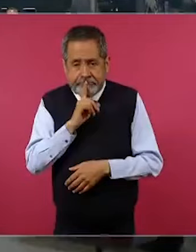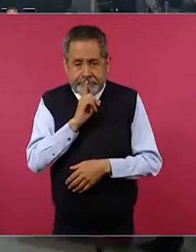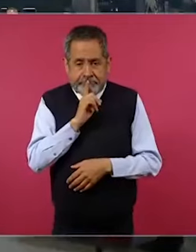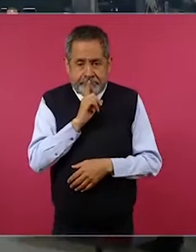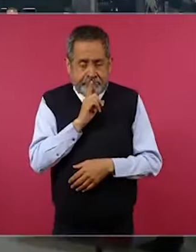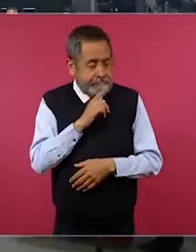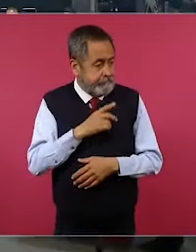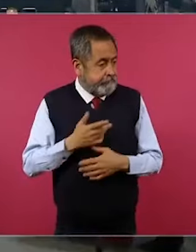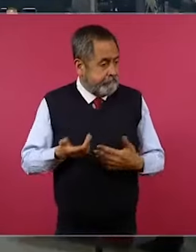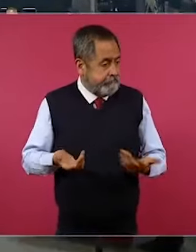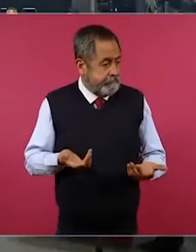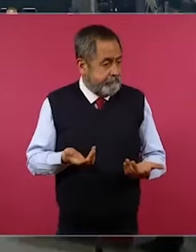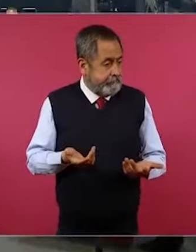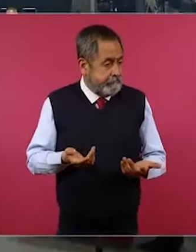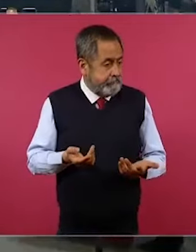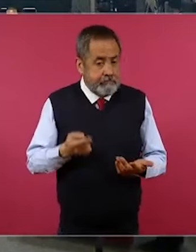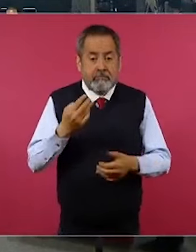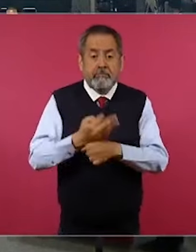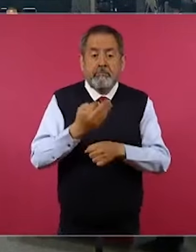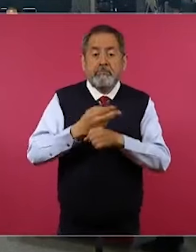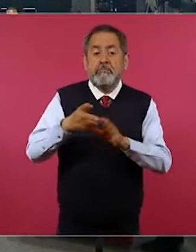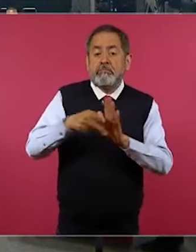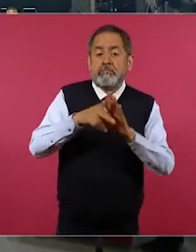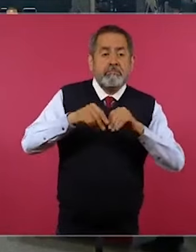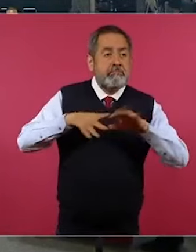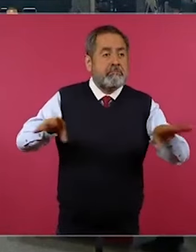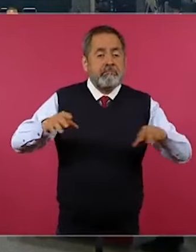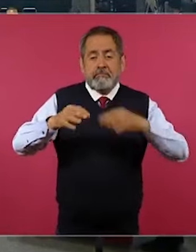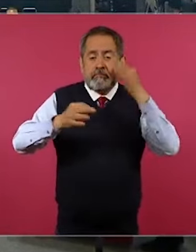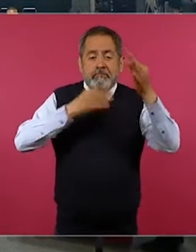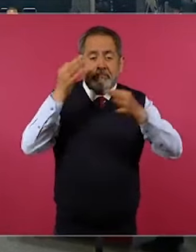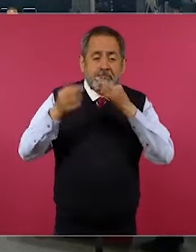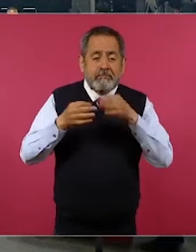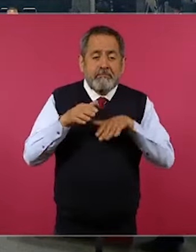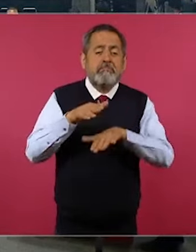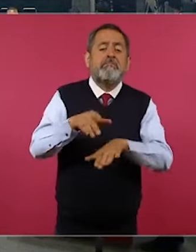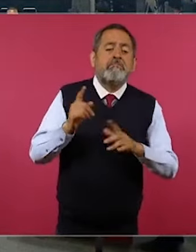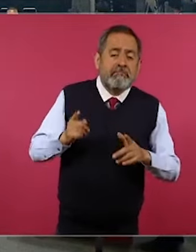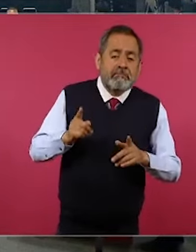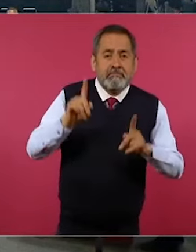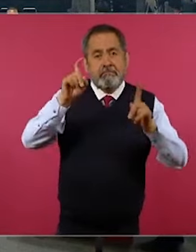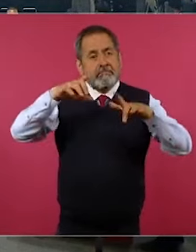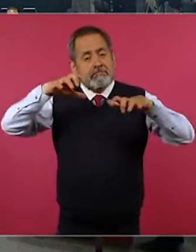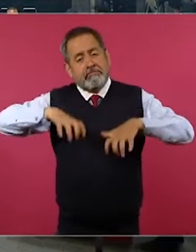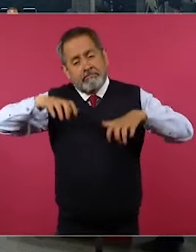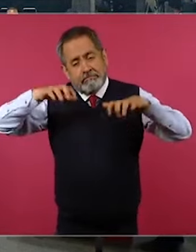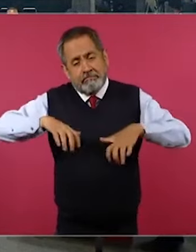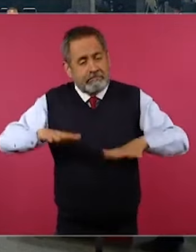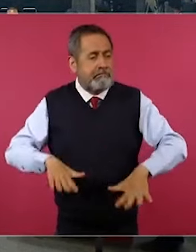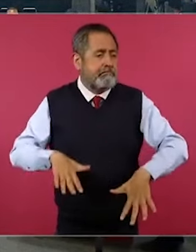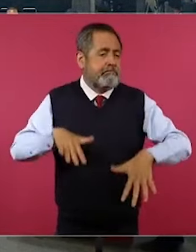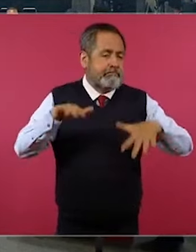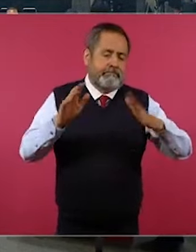Es la lluvia que afortunadamente ya está cayendo y ayudando,